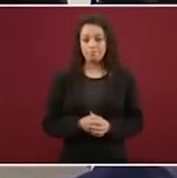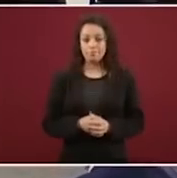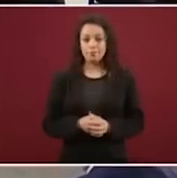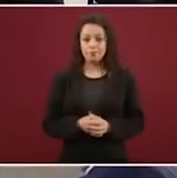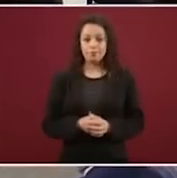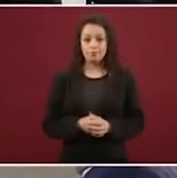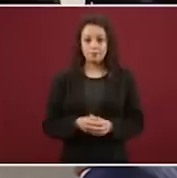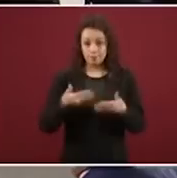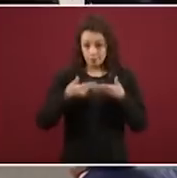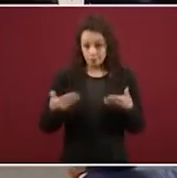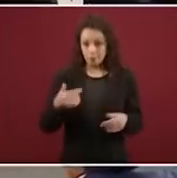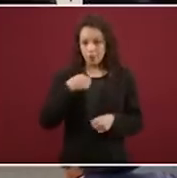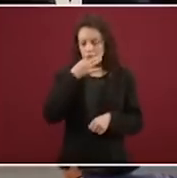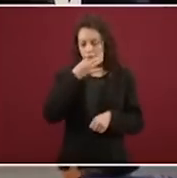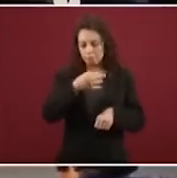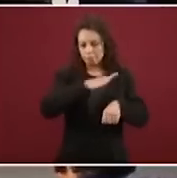anuncio